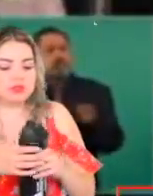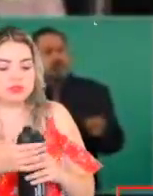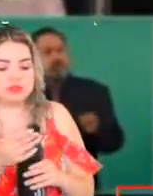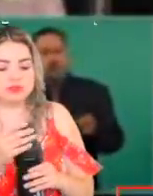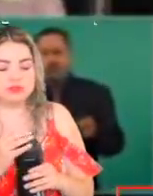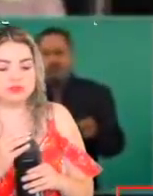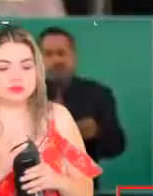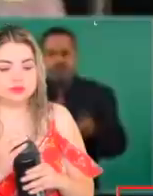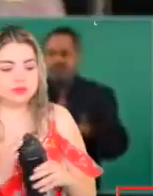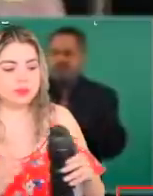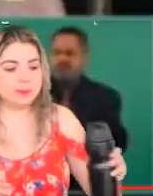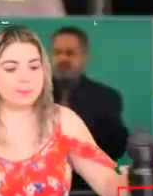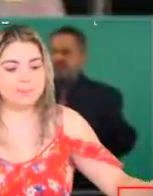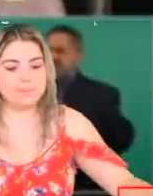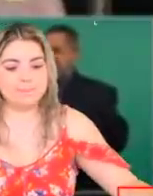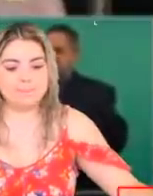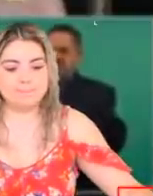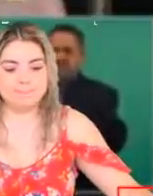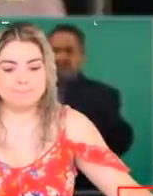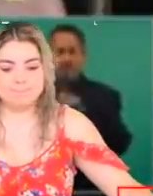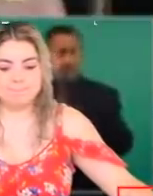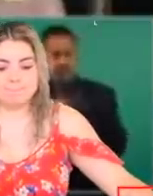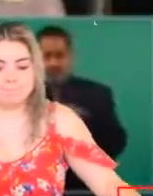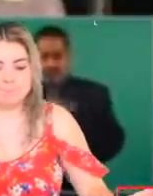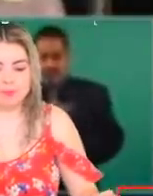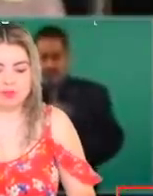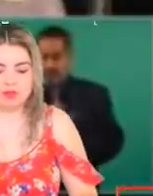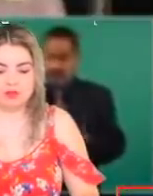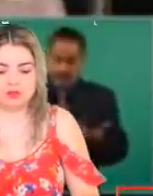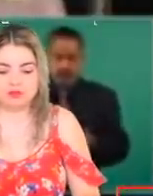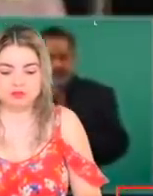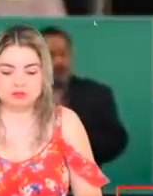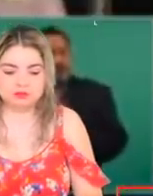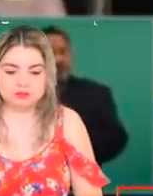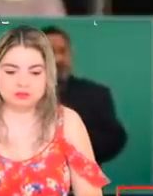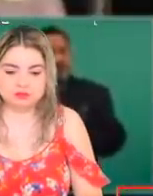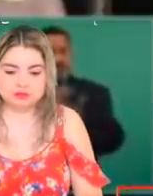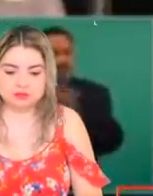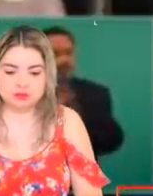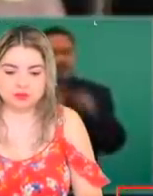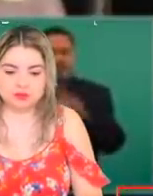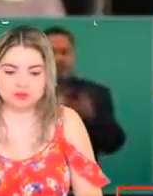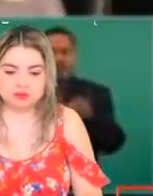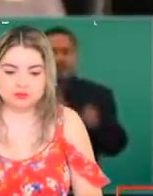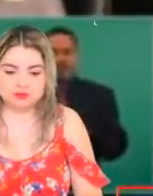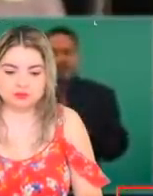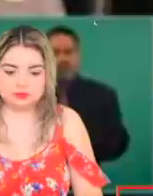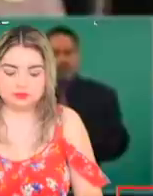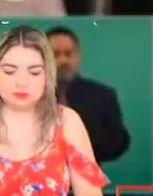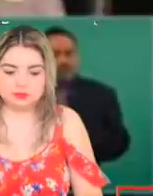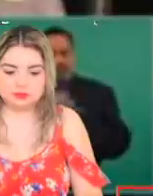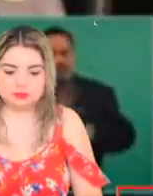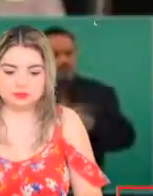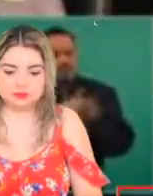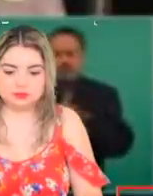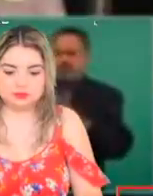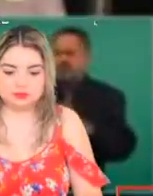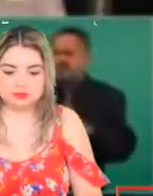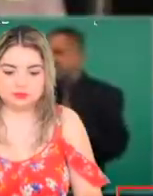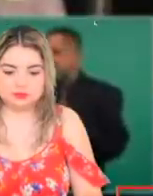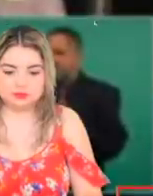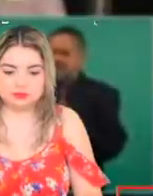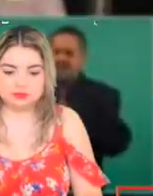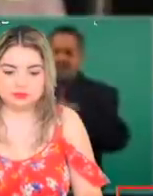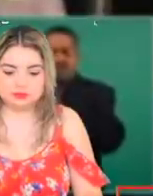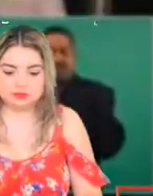las invasiones y despojos, tiene que ver precisamente en que también hay autoridades o dependencias como la CONAGUA que permite invasiones en lechos, o